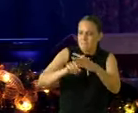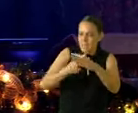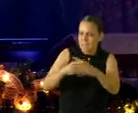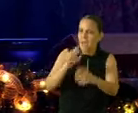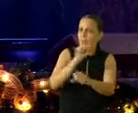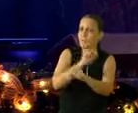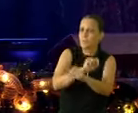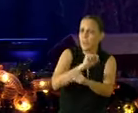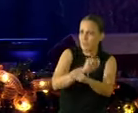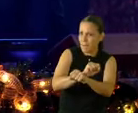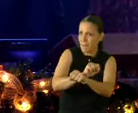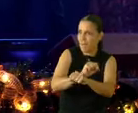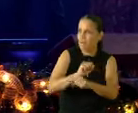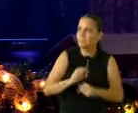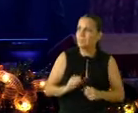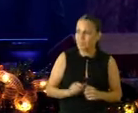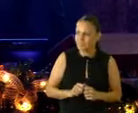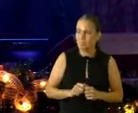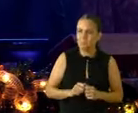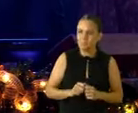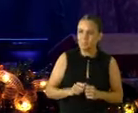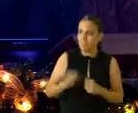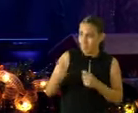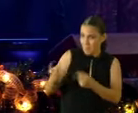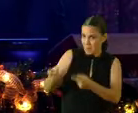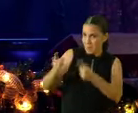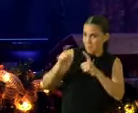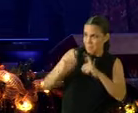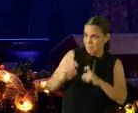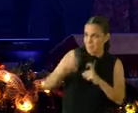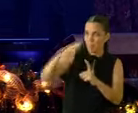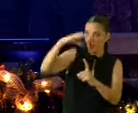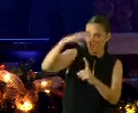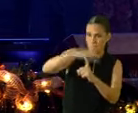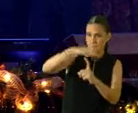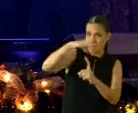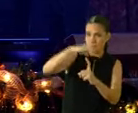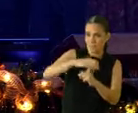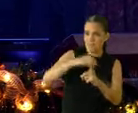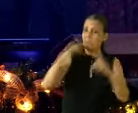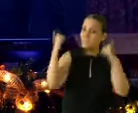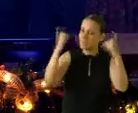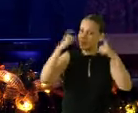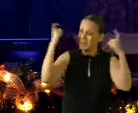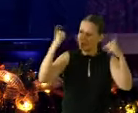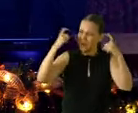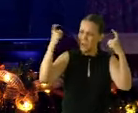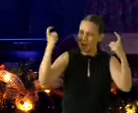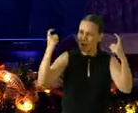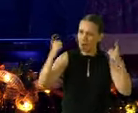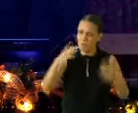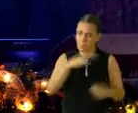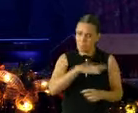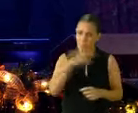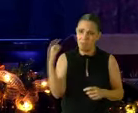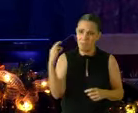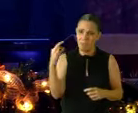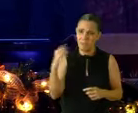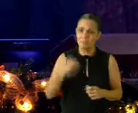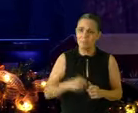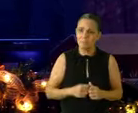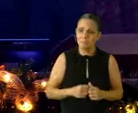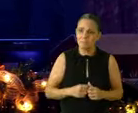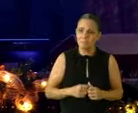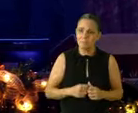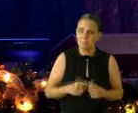una placa, un reconocimiento, vinieron a hablar, nos celebraron una fiesta. Fue algo, hemos ido antes, pero